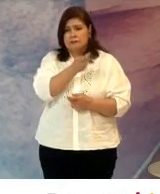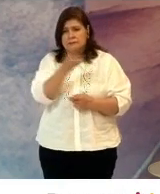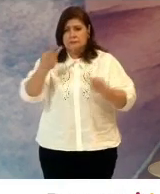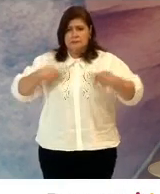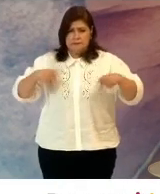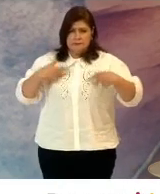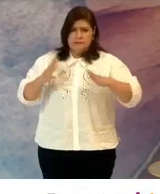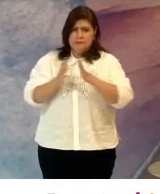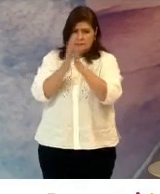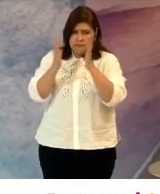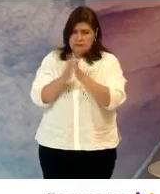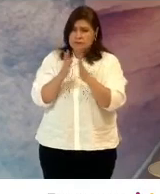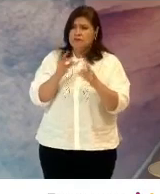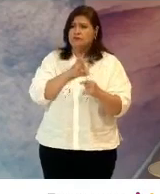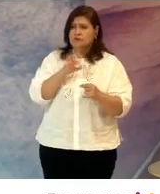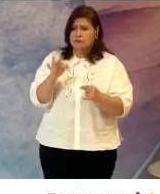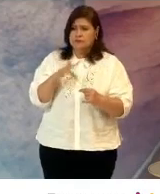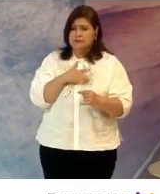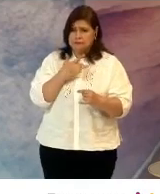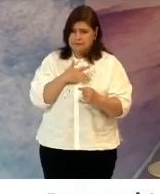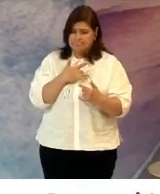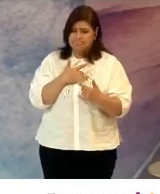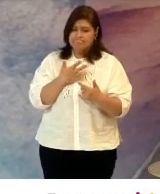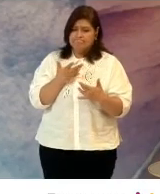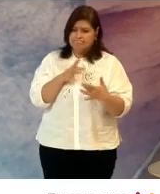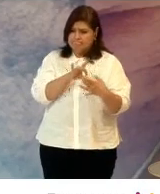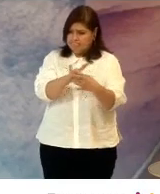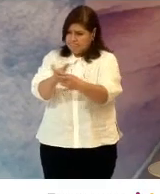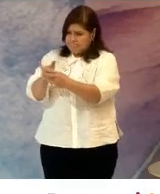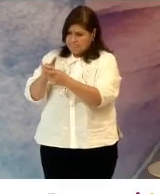participantes que conectamos con estos procesos